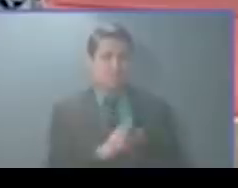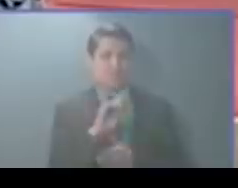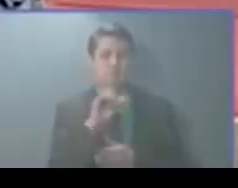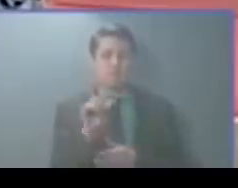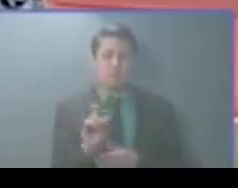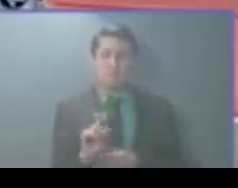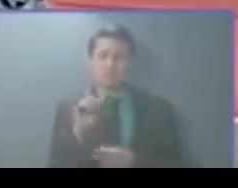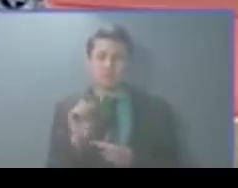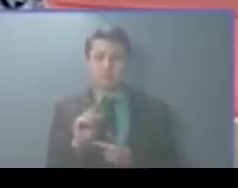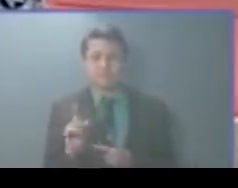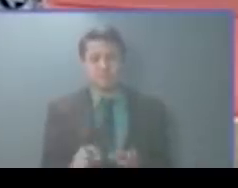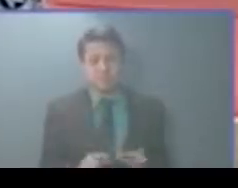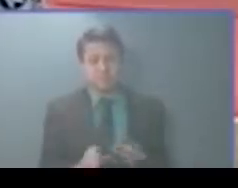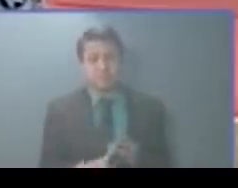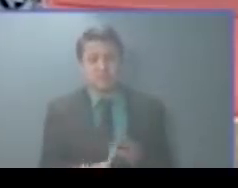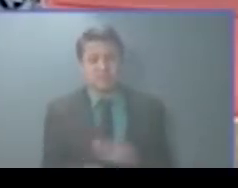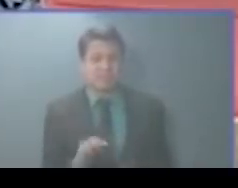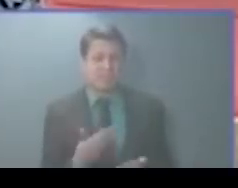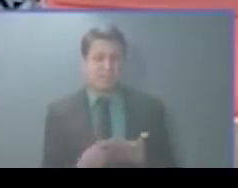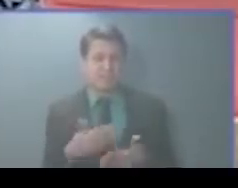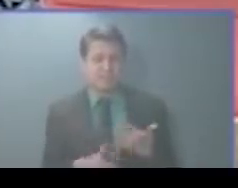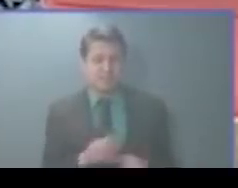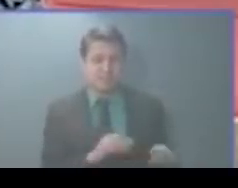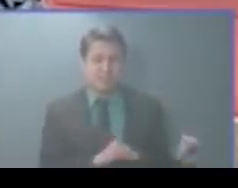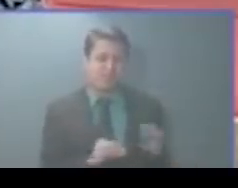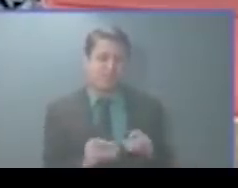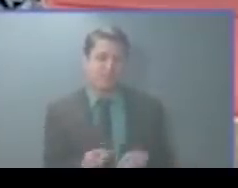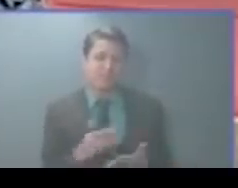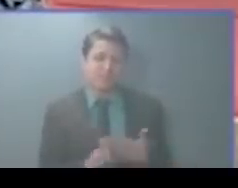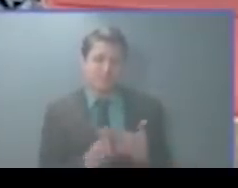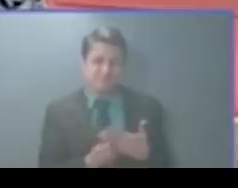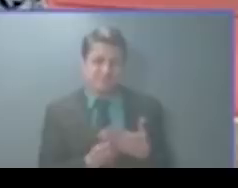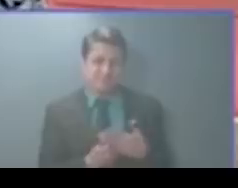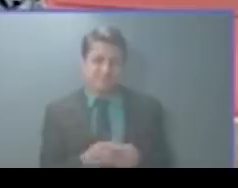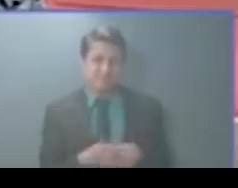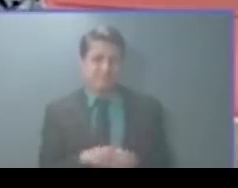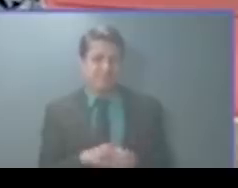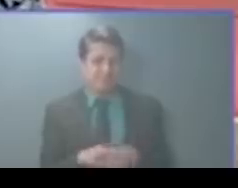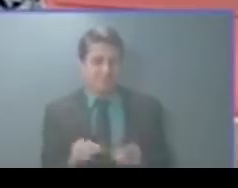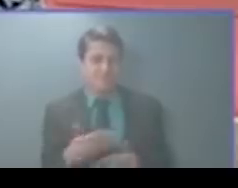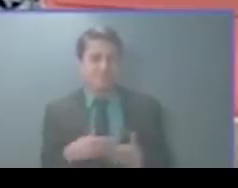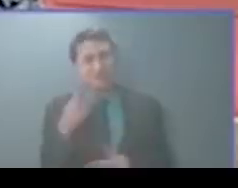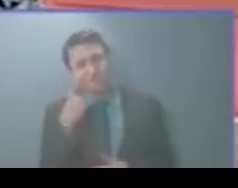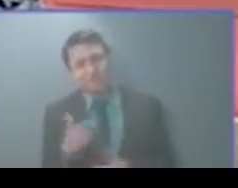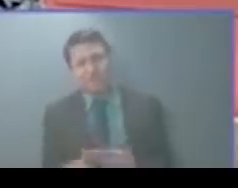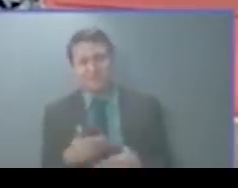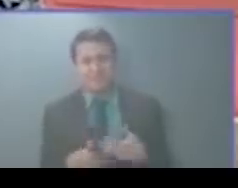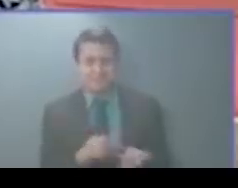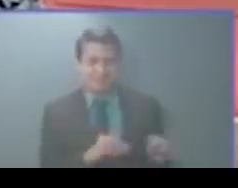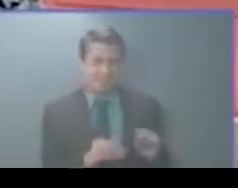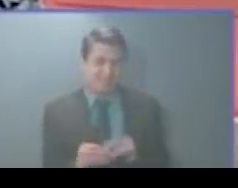primeras lineamientos que nos dio a los ministros, fue el respeto a las leyes, y bajo